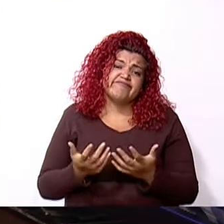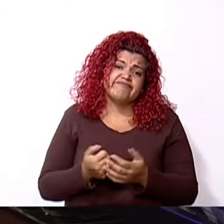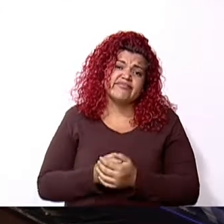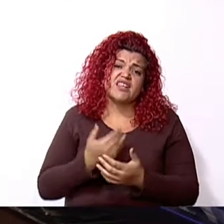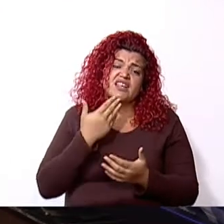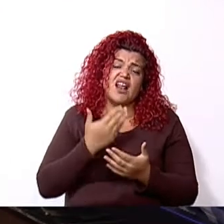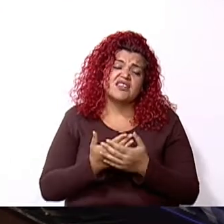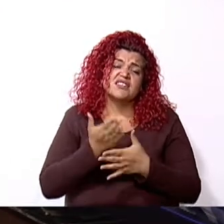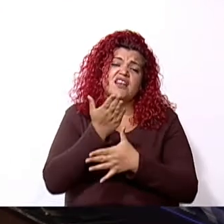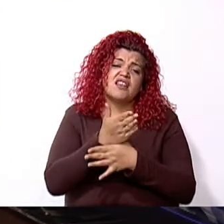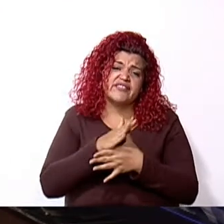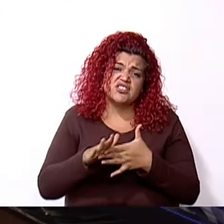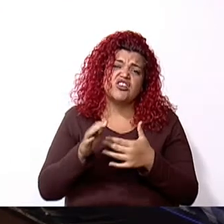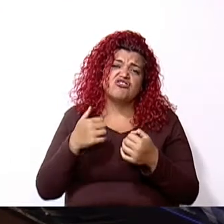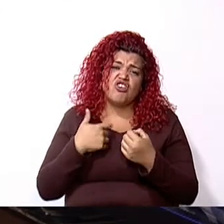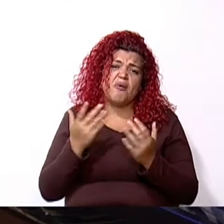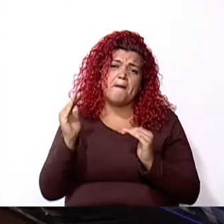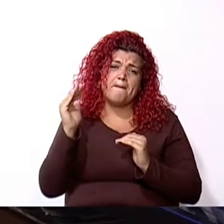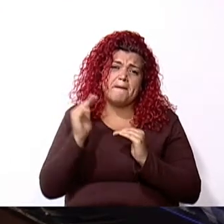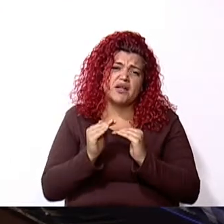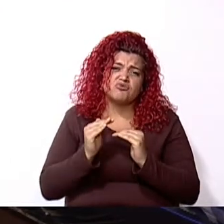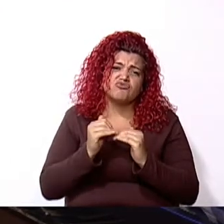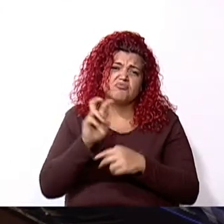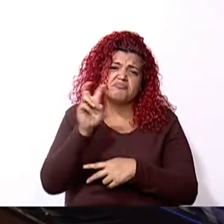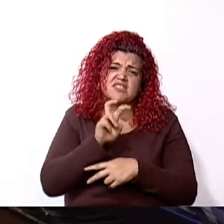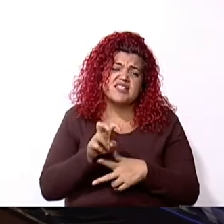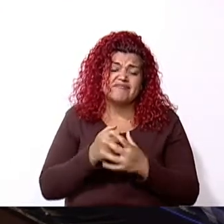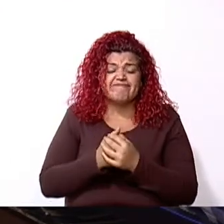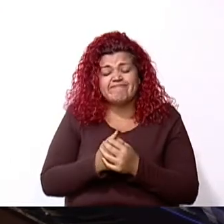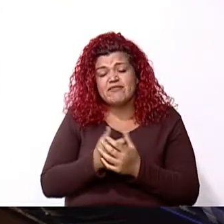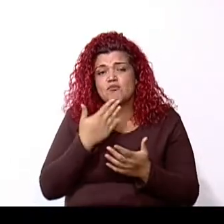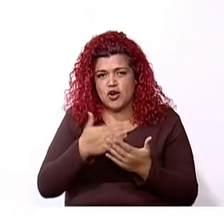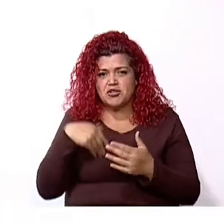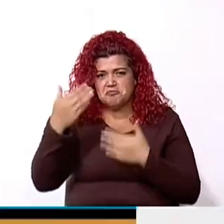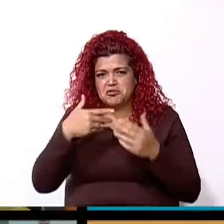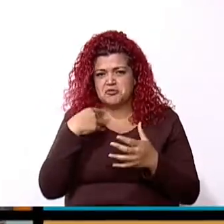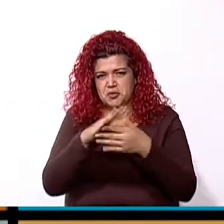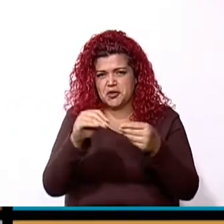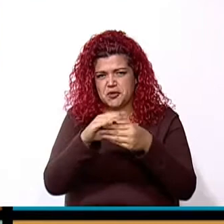a las divisiones me va a tocar menos pizza, pero bueno, ahí yo les cuento.